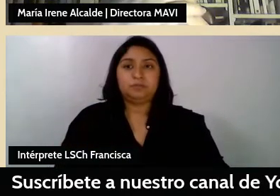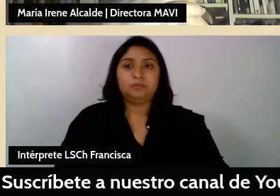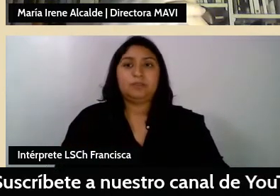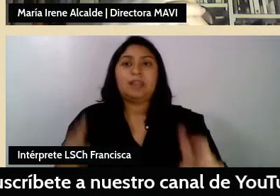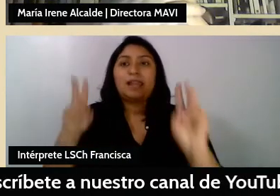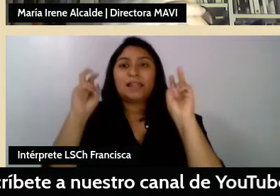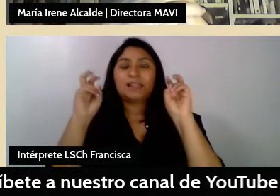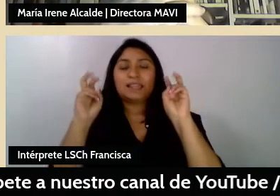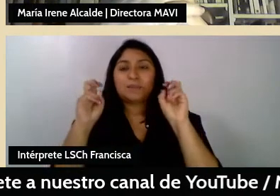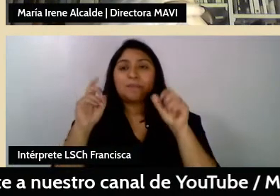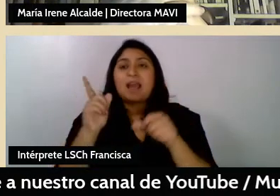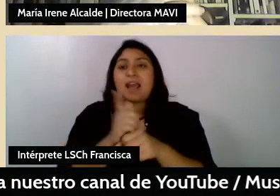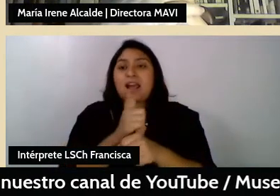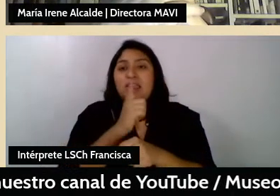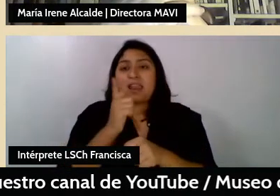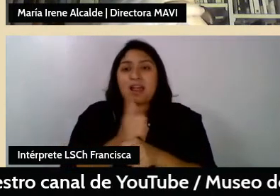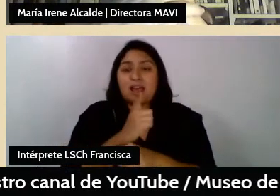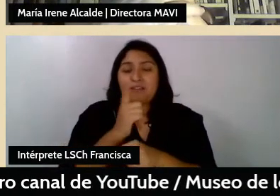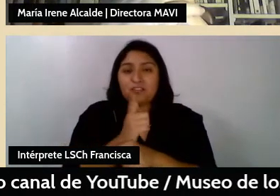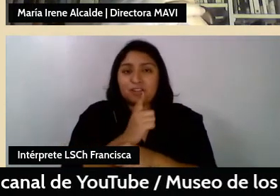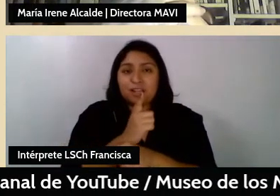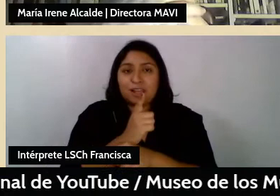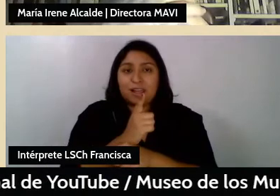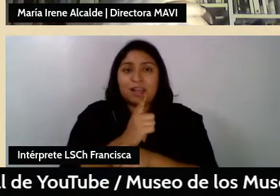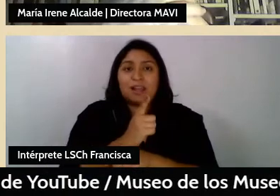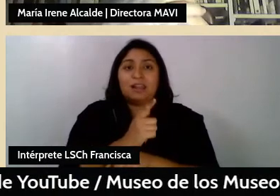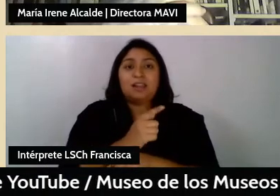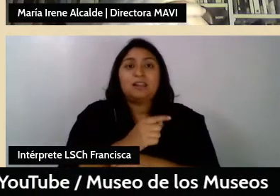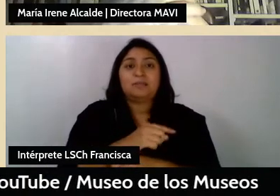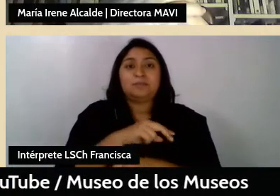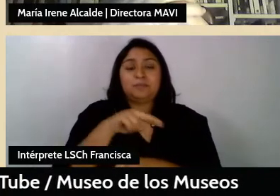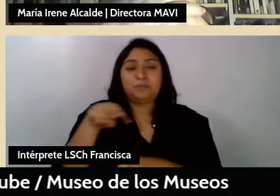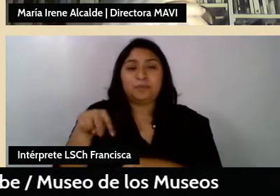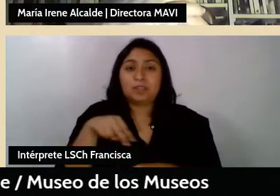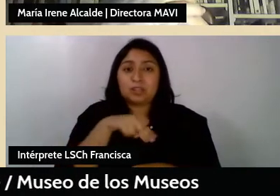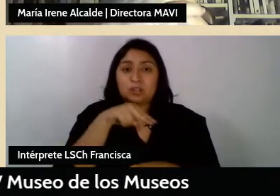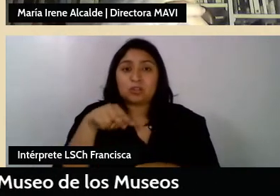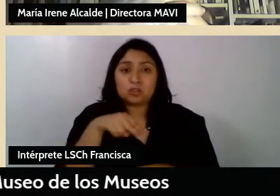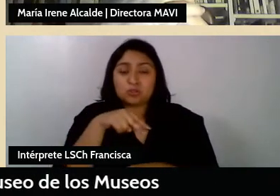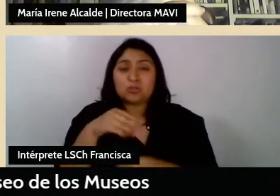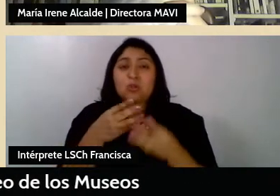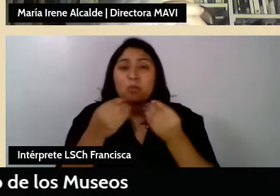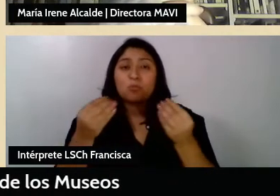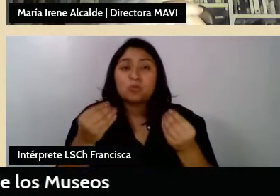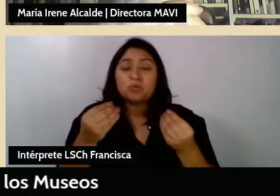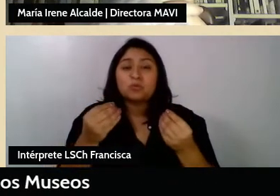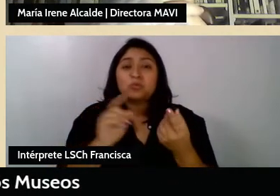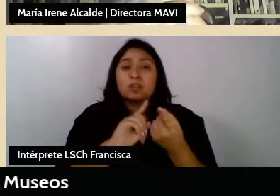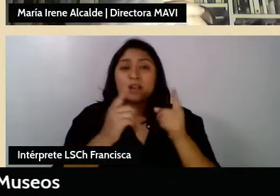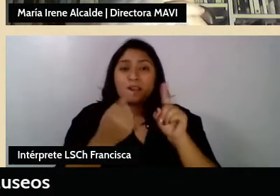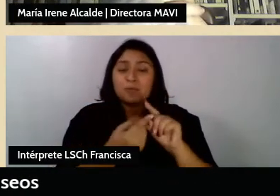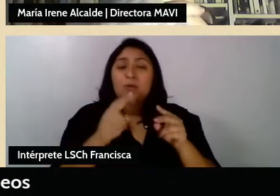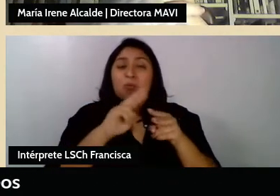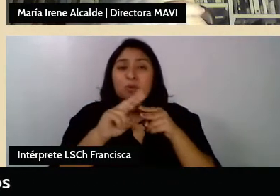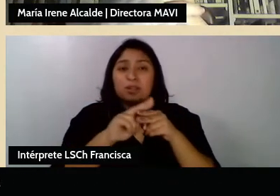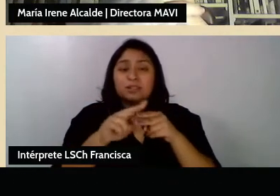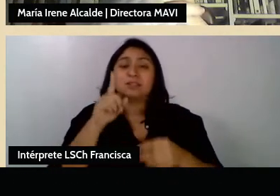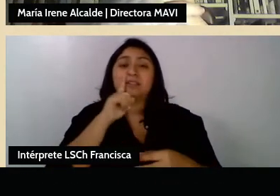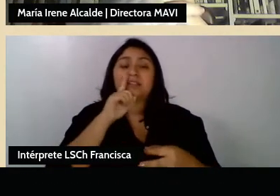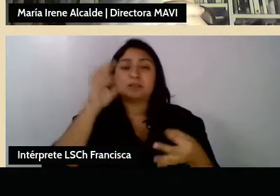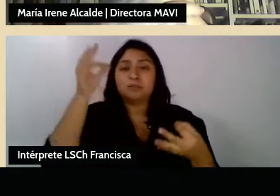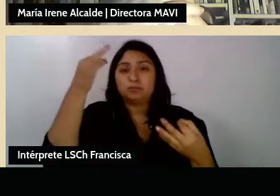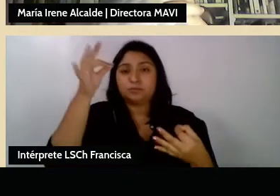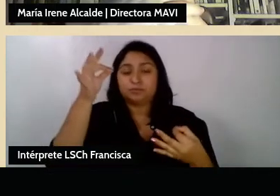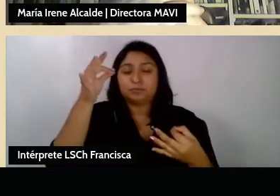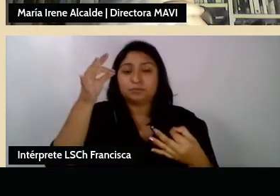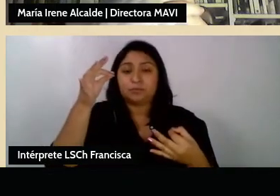de nosotros estábamos como, pese a que había muchos cambios por hacer, teníamos una hoja de ruta y un, digamos,